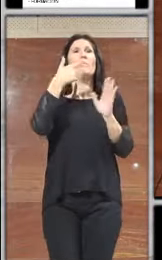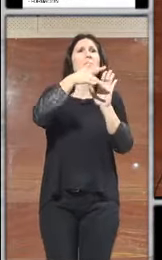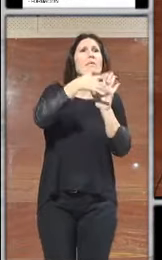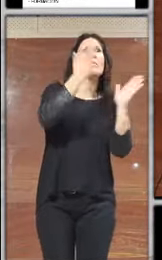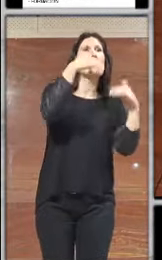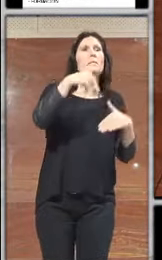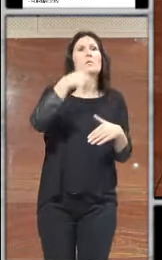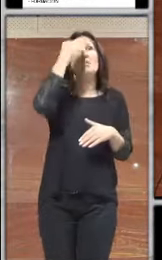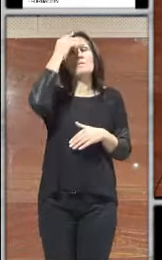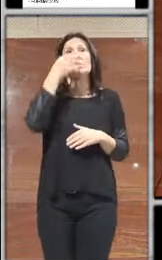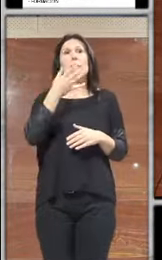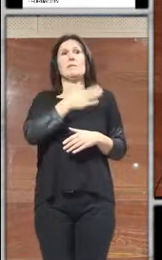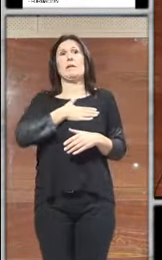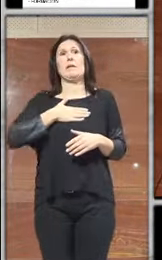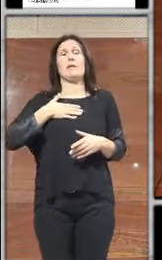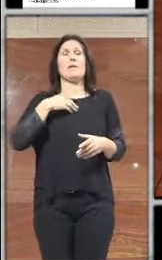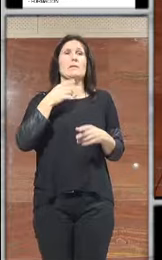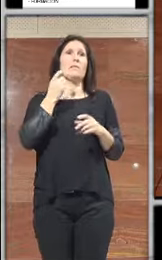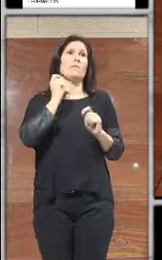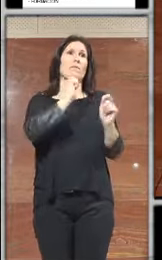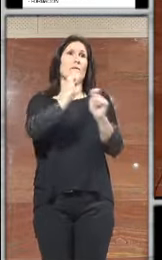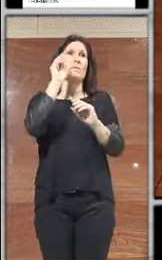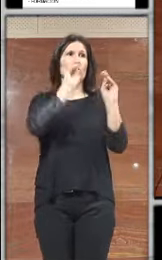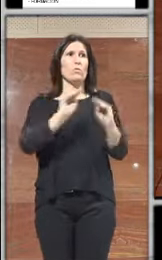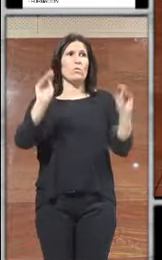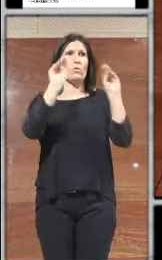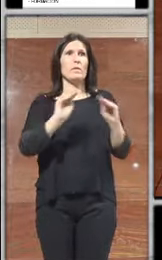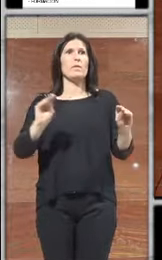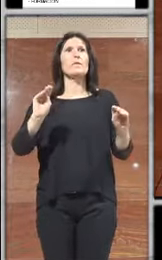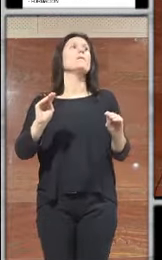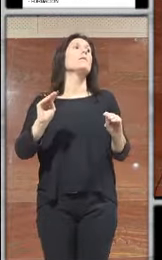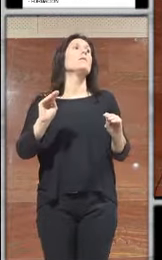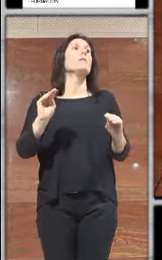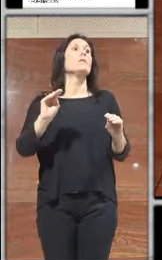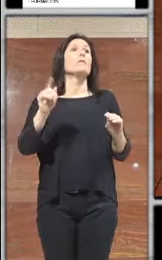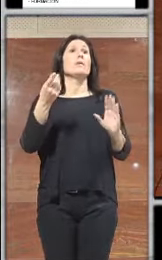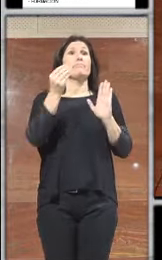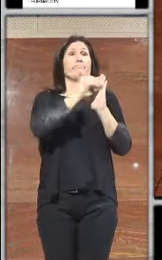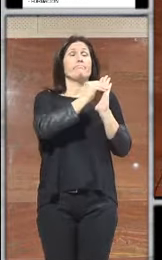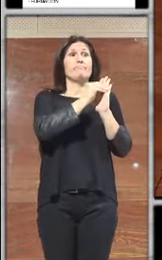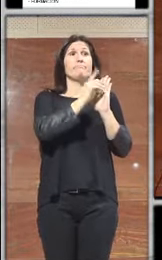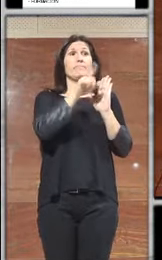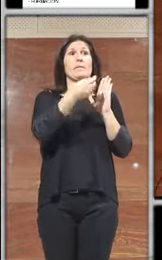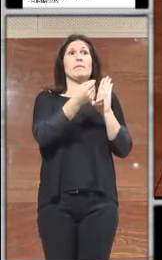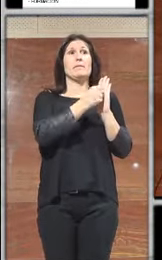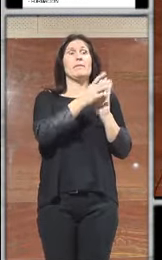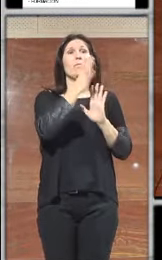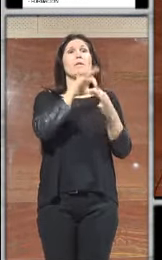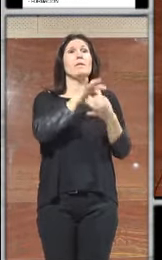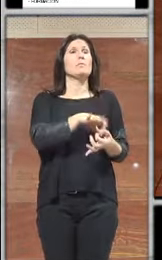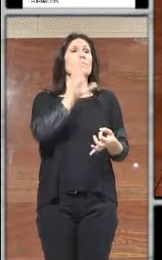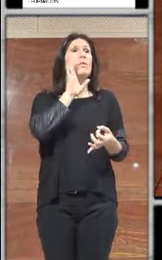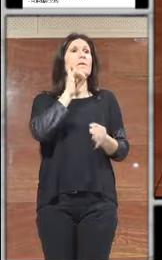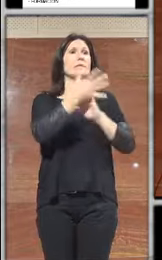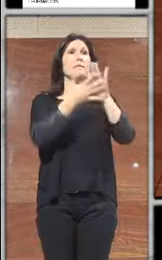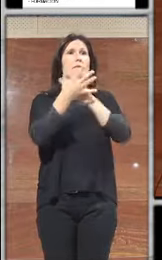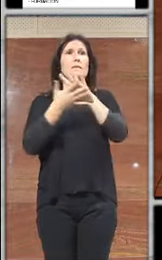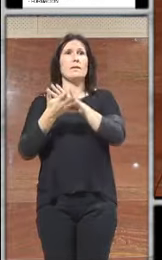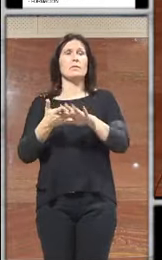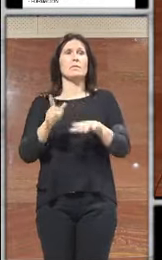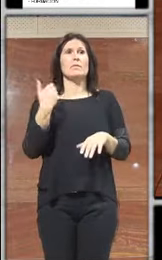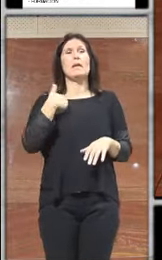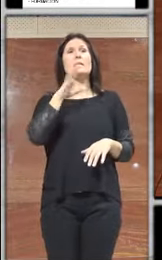apoyarnos, por ahí venían ideas, ¿no? Lo dejo caer aquí porque tiene mucho que ver con lo que estabais diciendo, y como